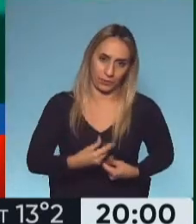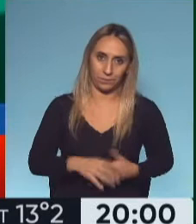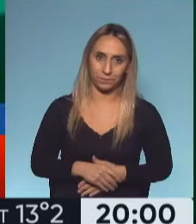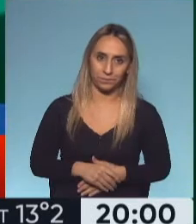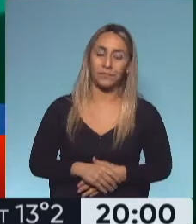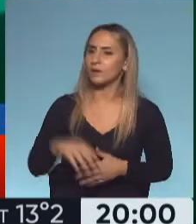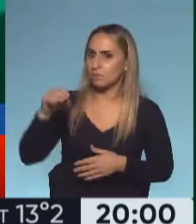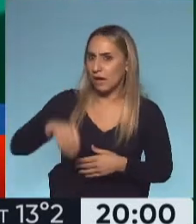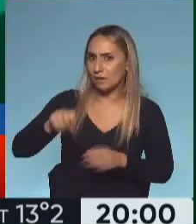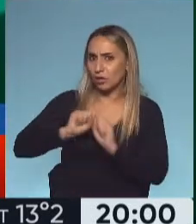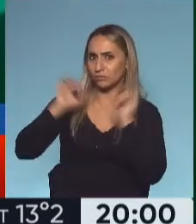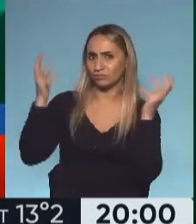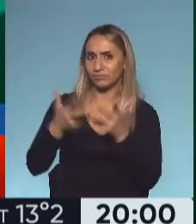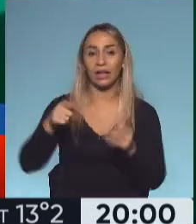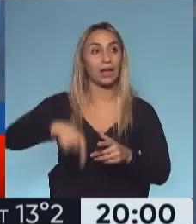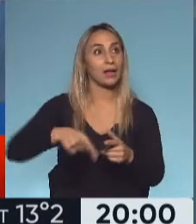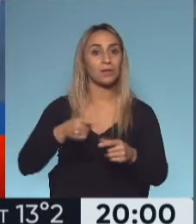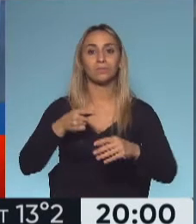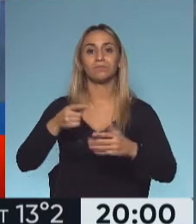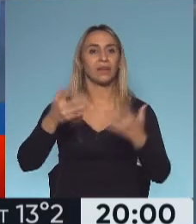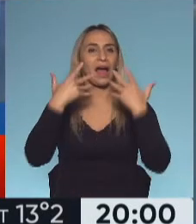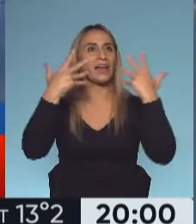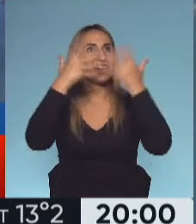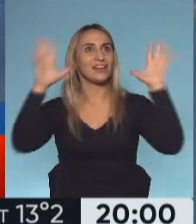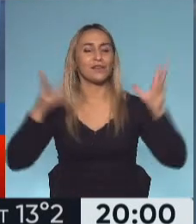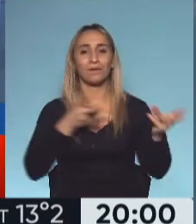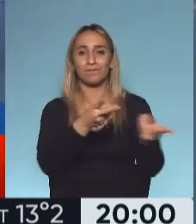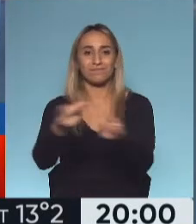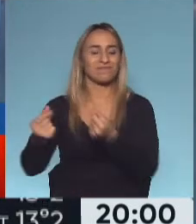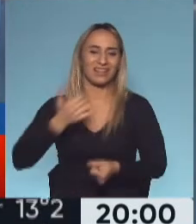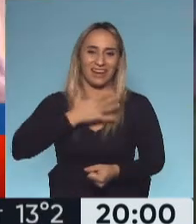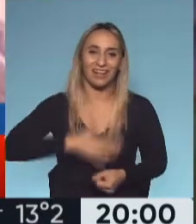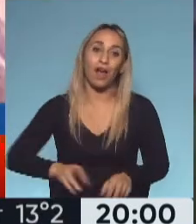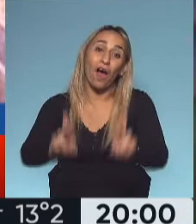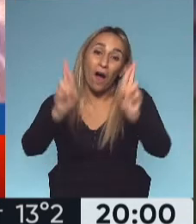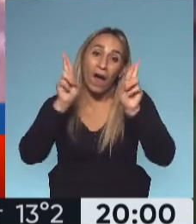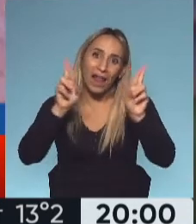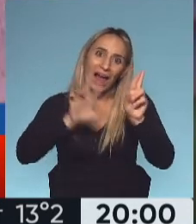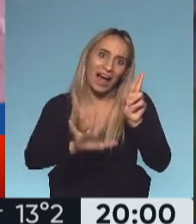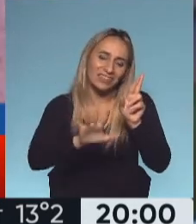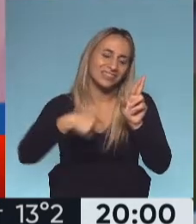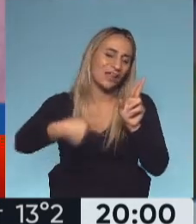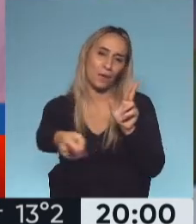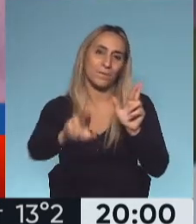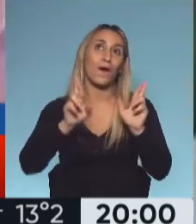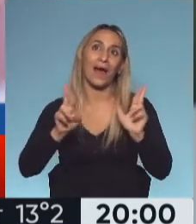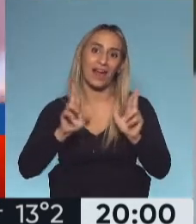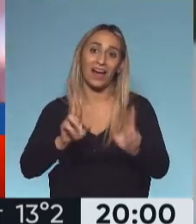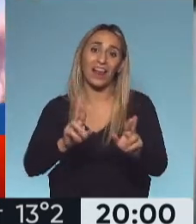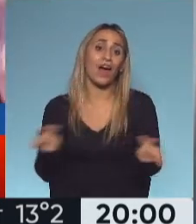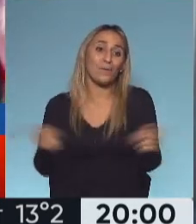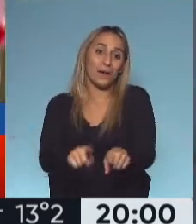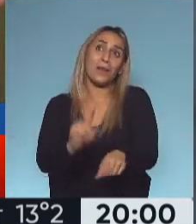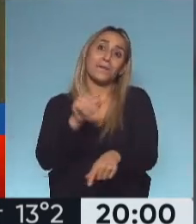del COVID, ¿no? También comprar al aire libre, uno compra mejor, más tranquilo. Ojalá uno siguiera siempre así. Espero que vuelva,